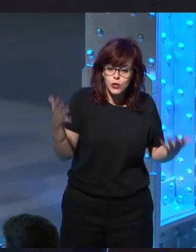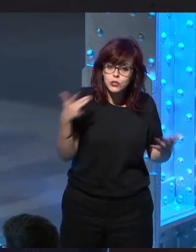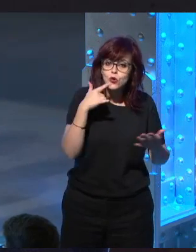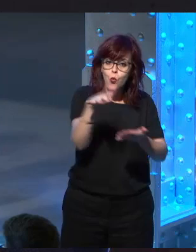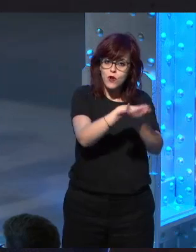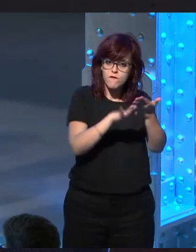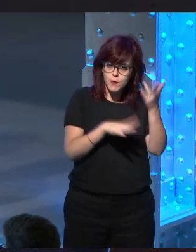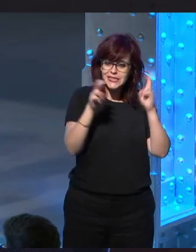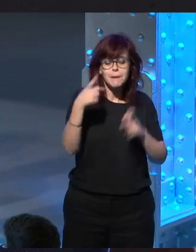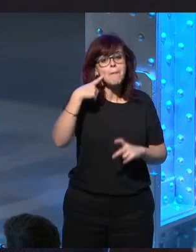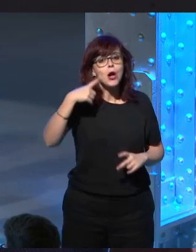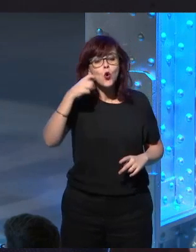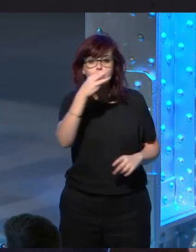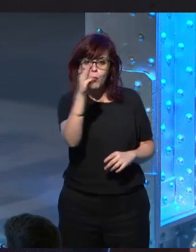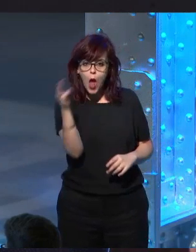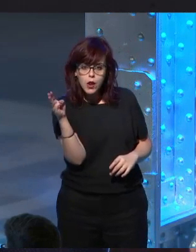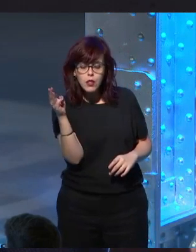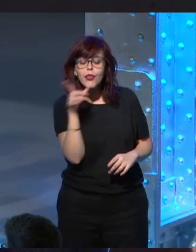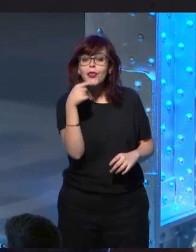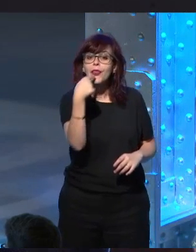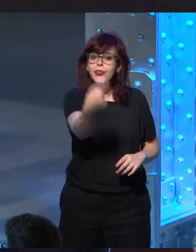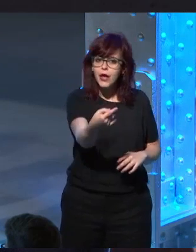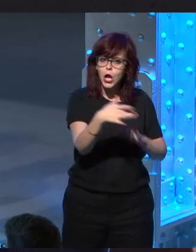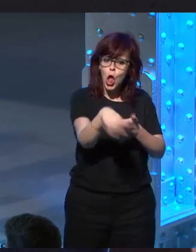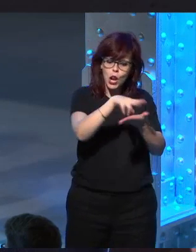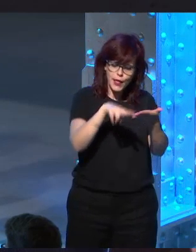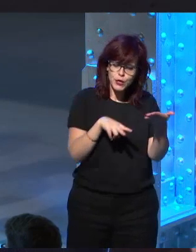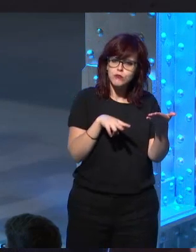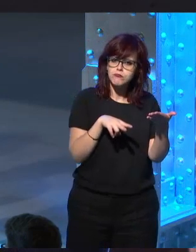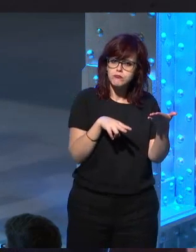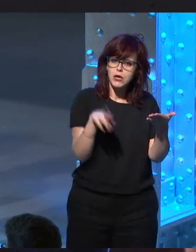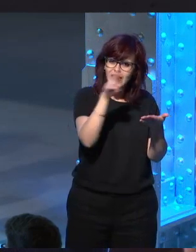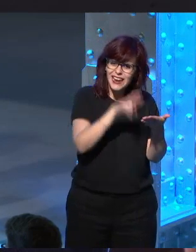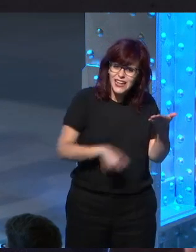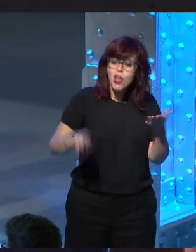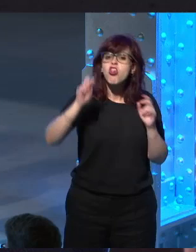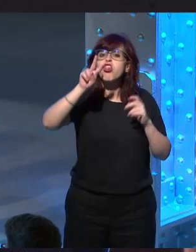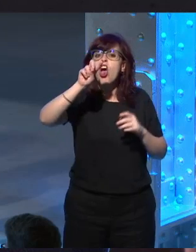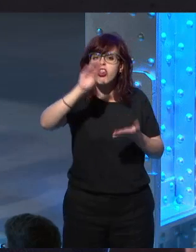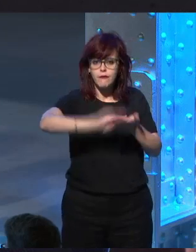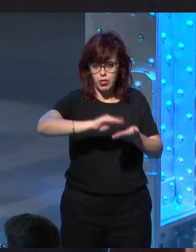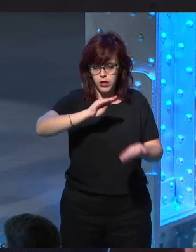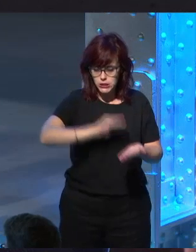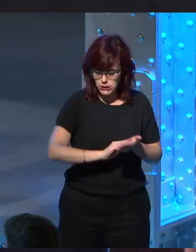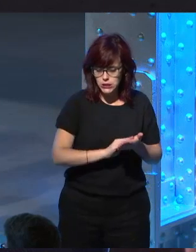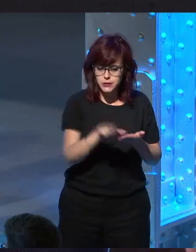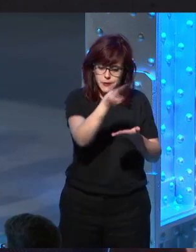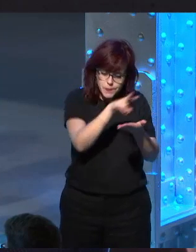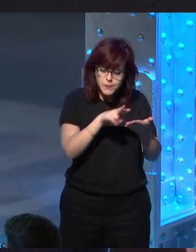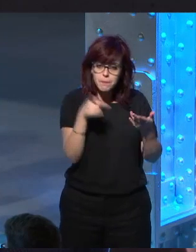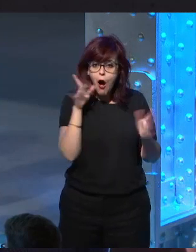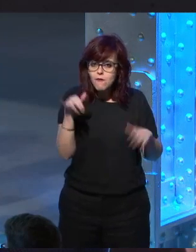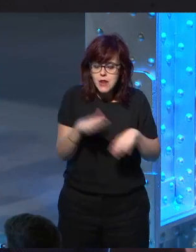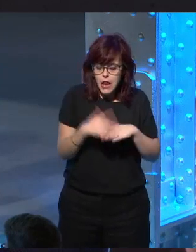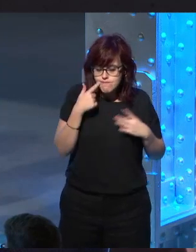un informe sobre el Banco Popular. Y dije, y lo he releído 12 veces. Porque la